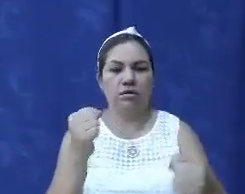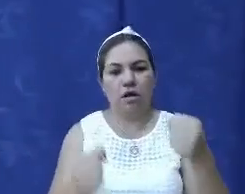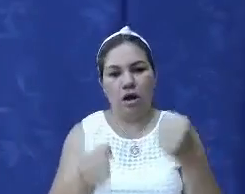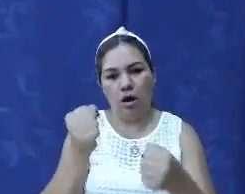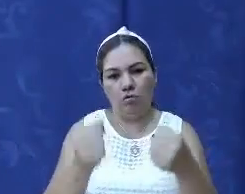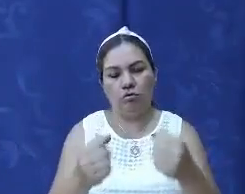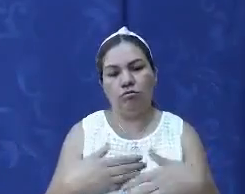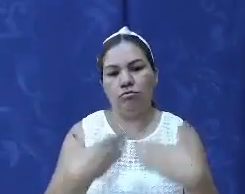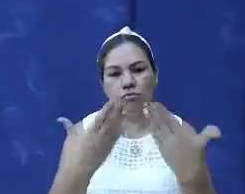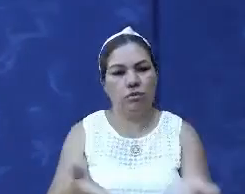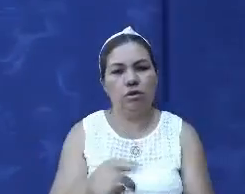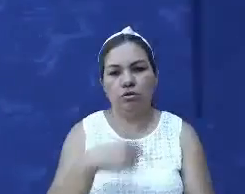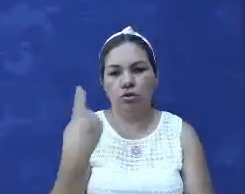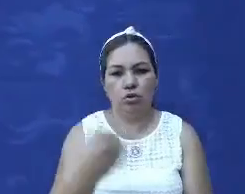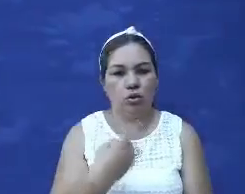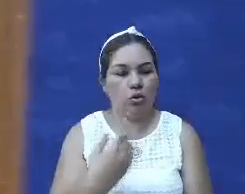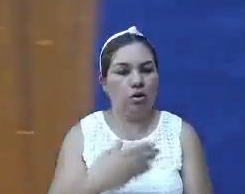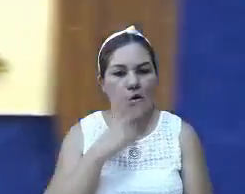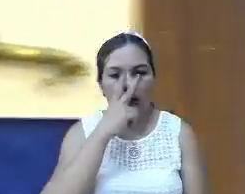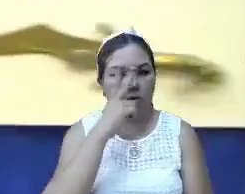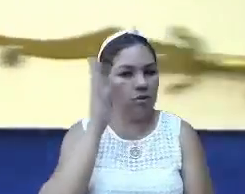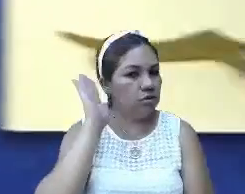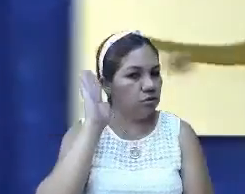Acab. Así como le gusta escuchar a ustedes,